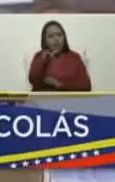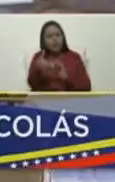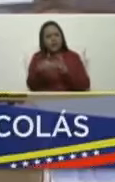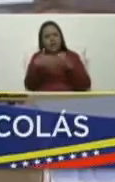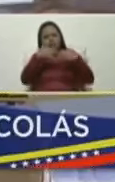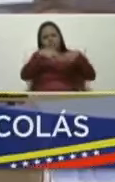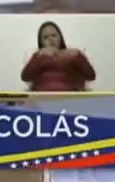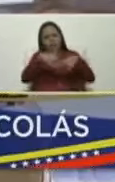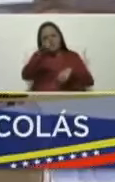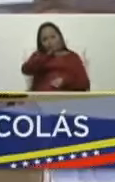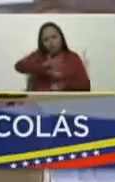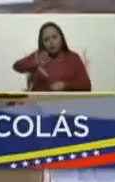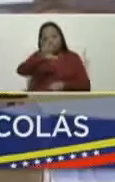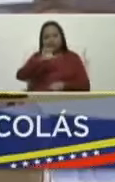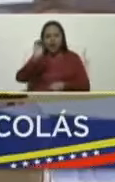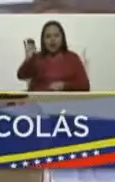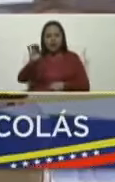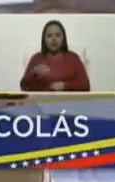de todo el país.